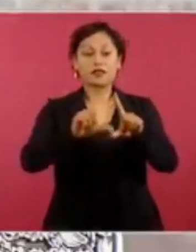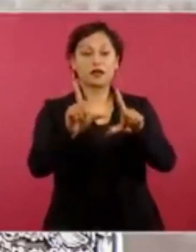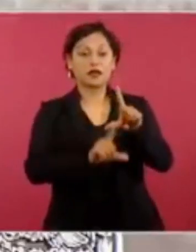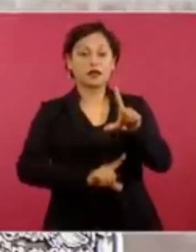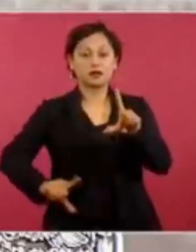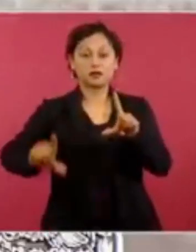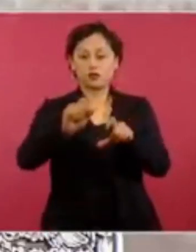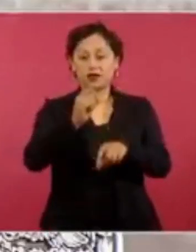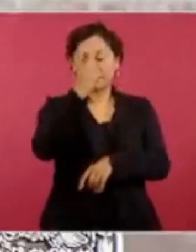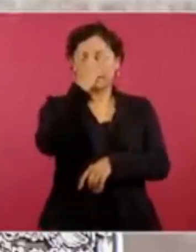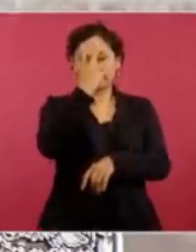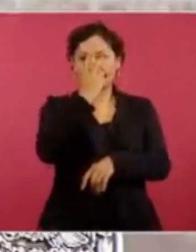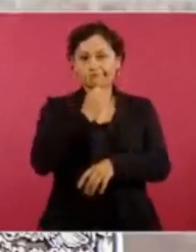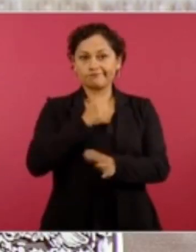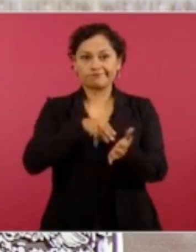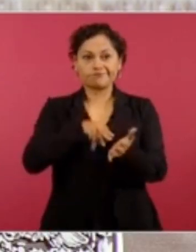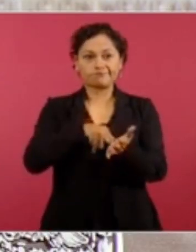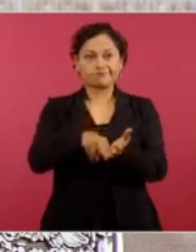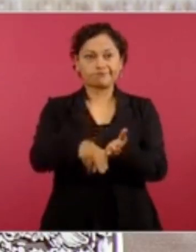porque